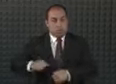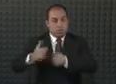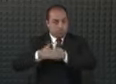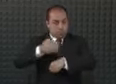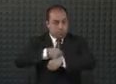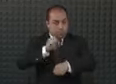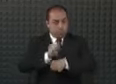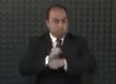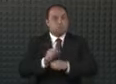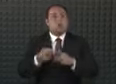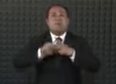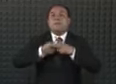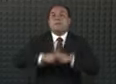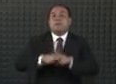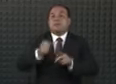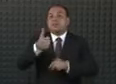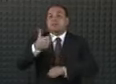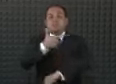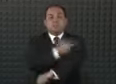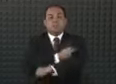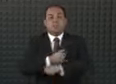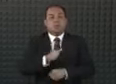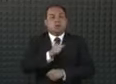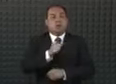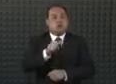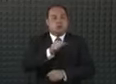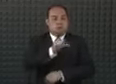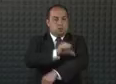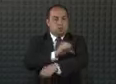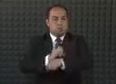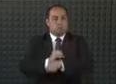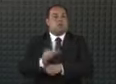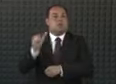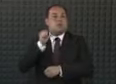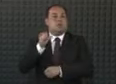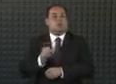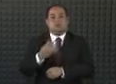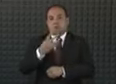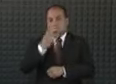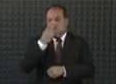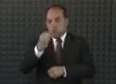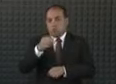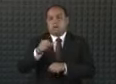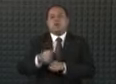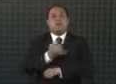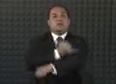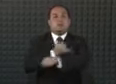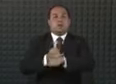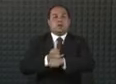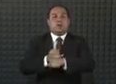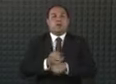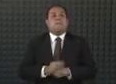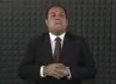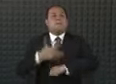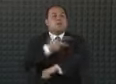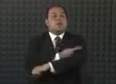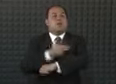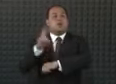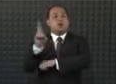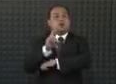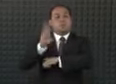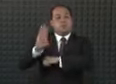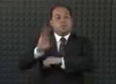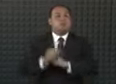semana estarían comenzando su primera dosis: Álvaro Obregón, Azcapotzalco, Coyoacán e Iztapalapa, con la vacuna Sputnik V, que va a llegar durante este fin de